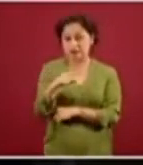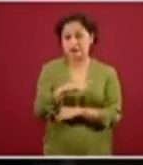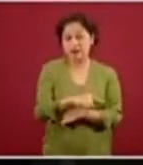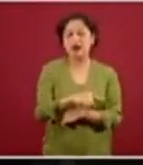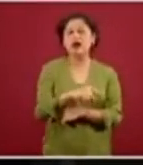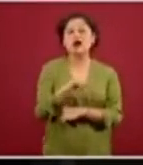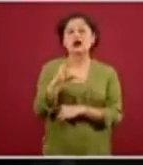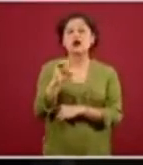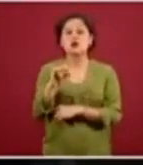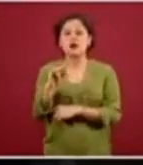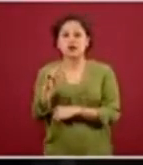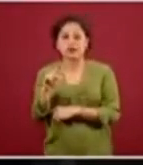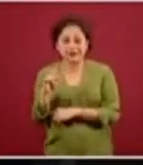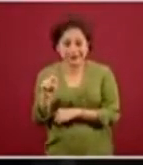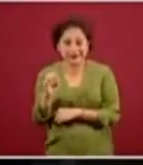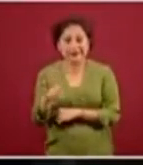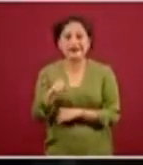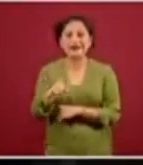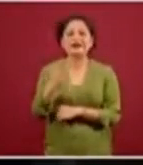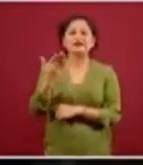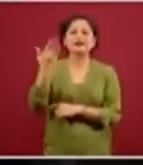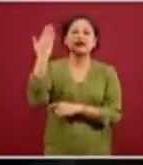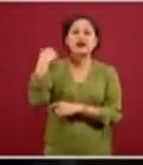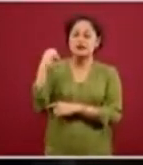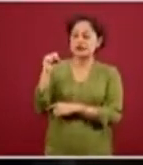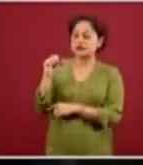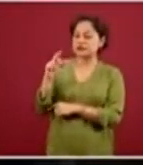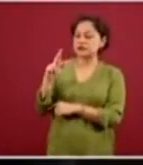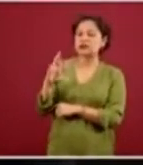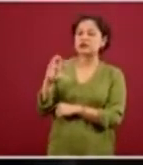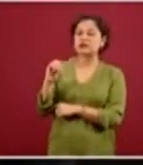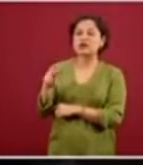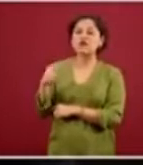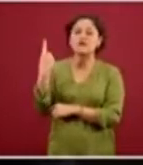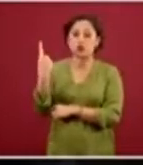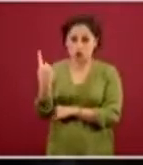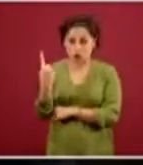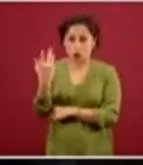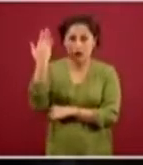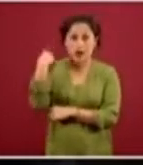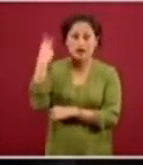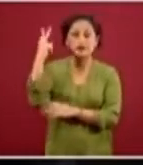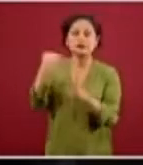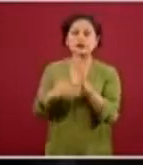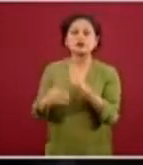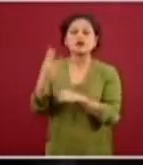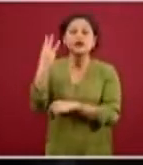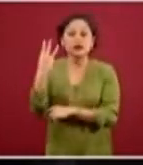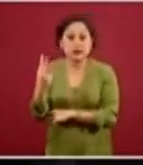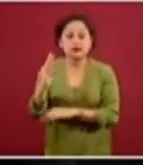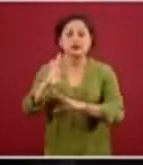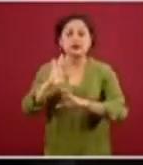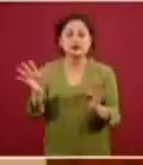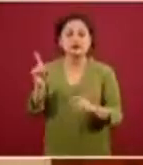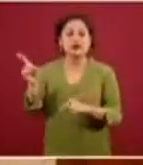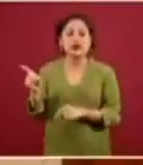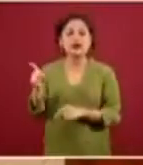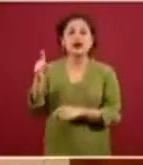infecciones respiratorias. Incluimos al SARS-CoV-1 en el año 2003, la pandemia que se originó por virus